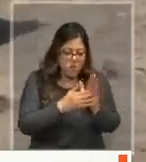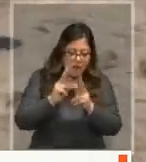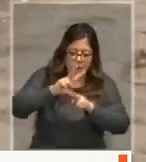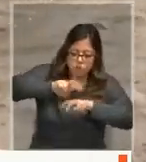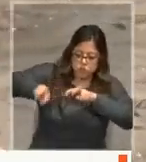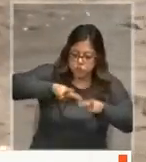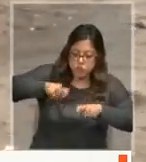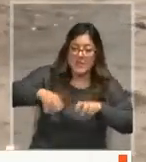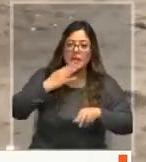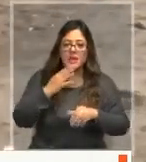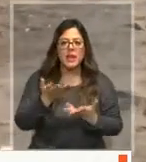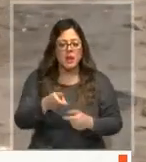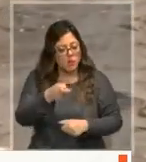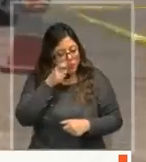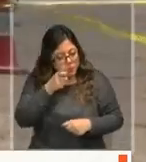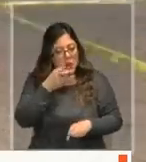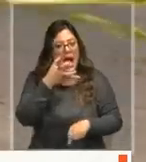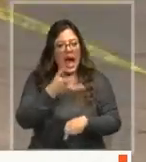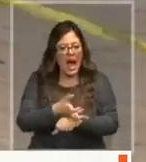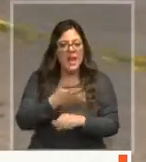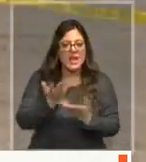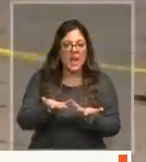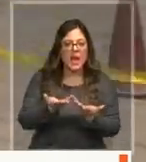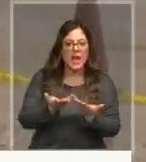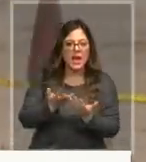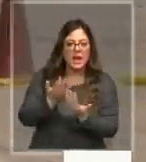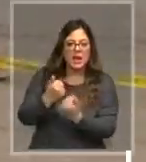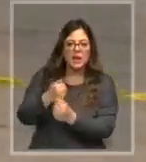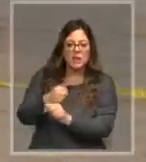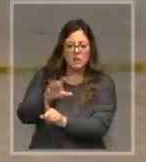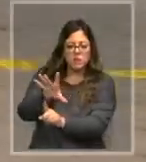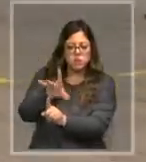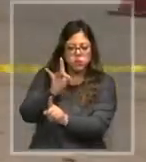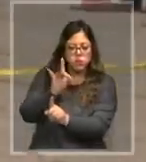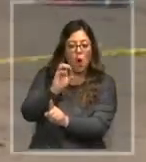cuenta con pistas concretas para individualizar a él o los responsables.